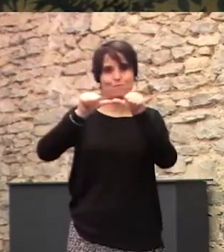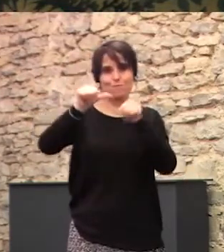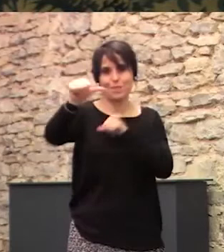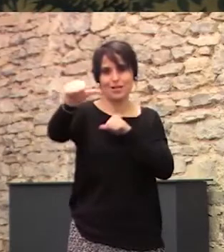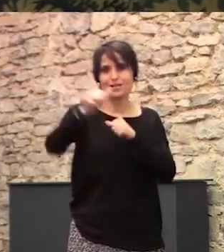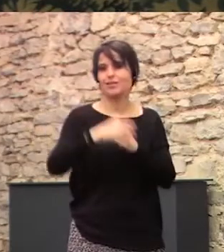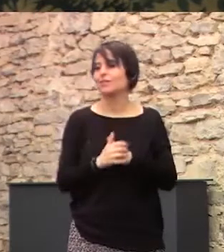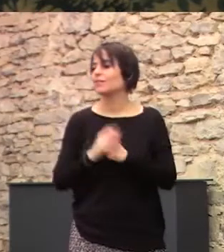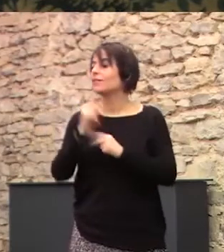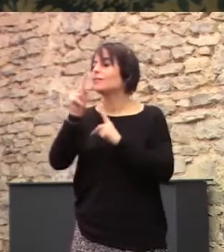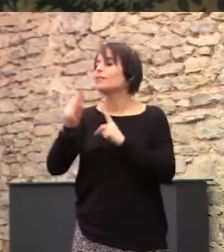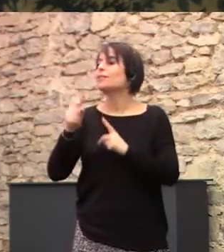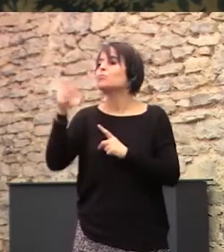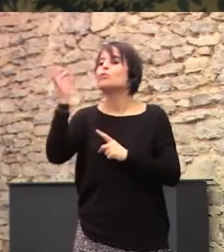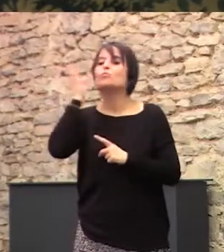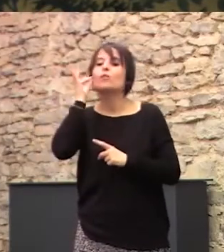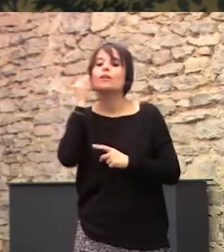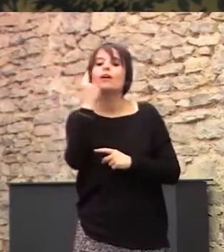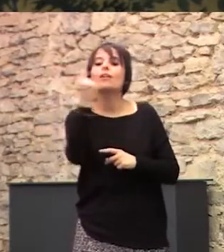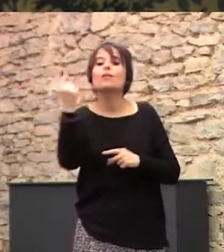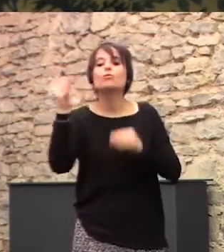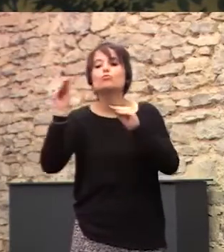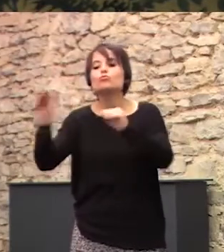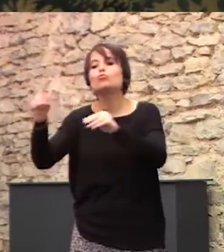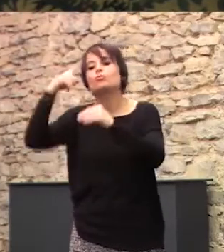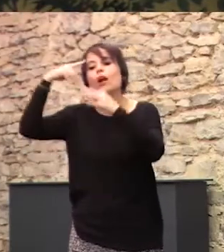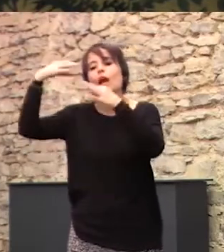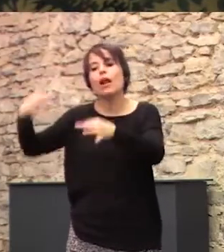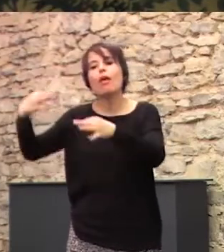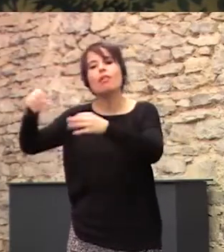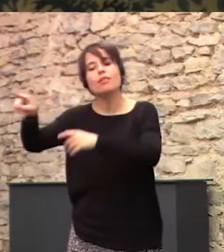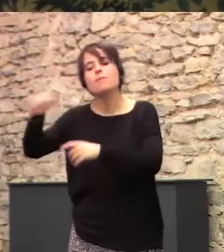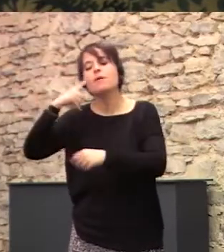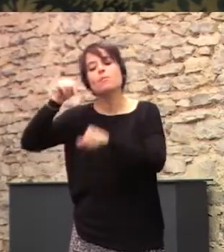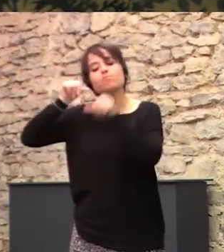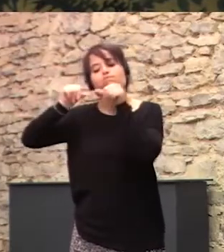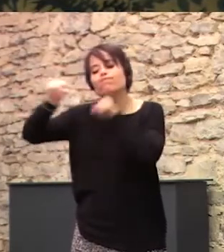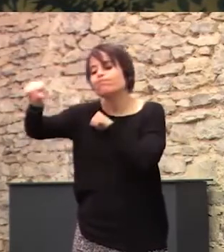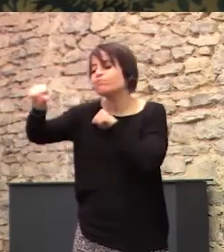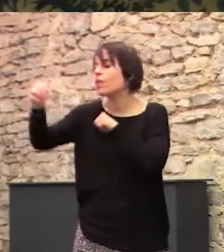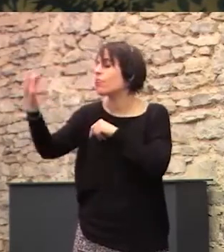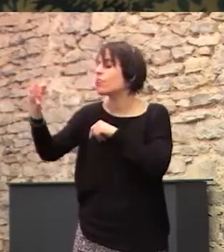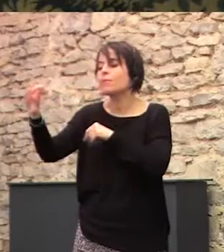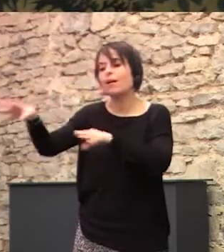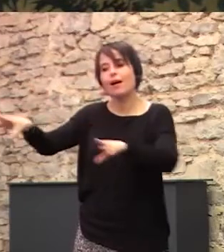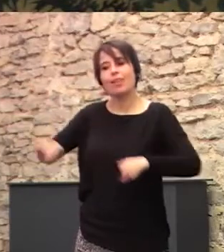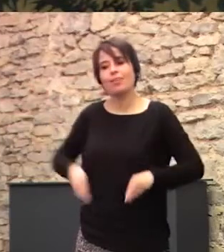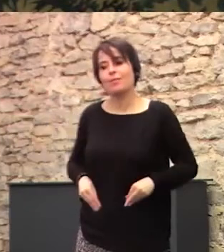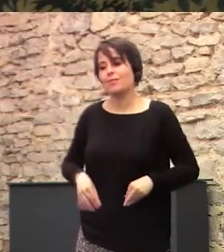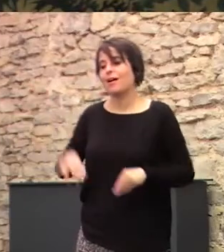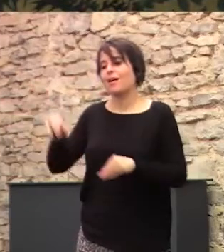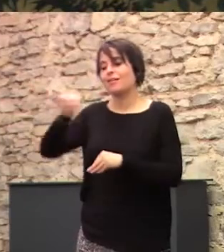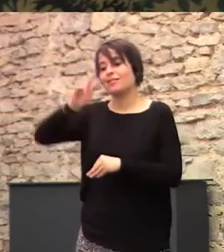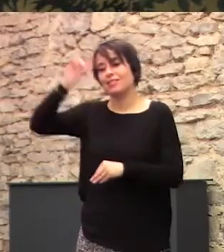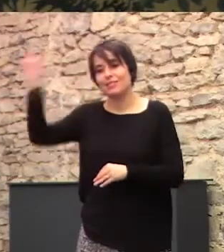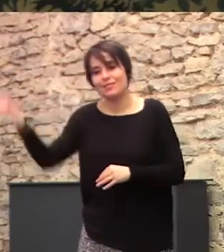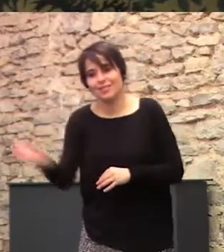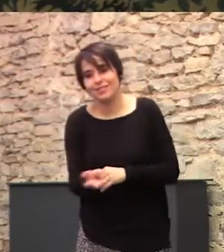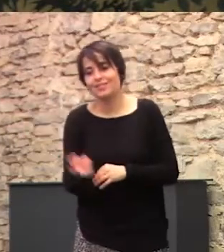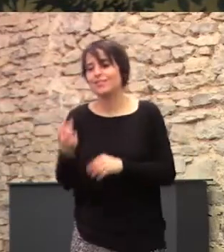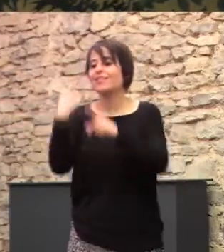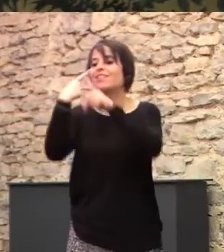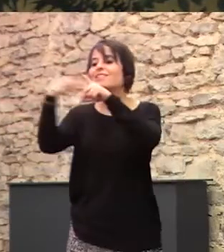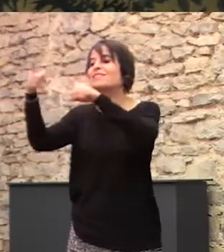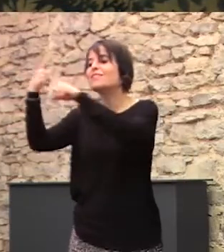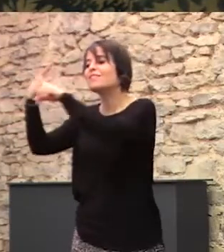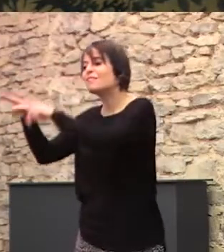Luego, cada una tiene sus propias creencias, pero como principio de partida tenemos que aceptar la diversidad y la